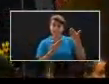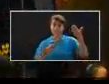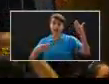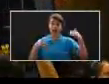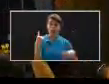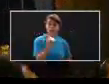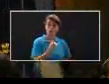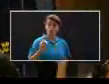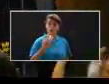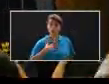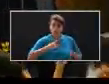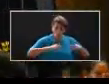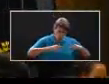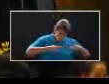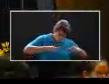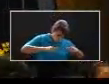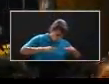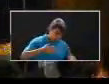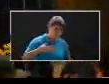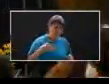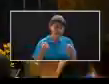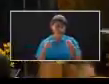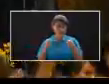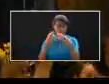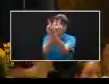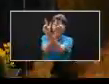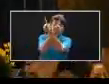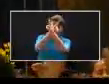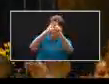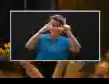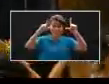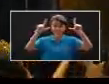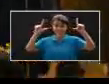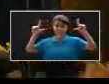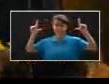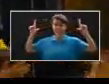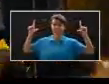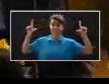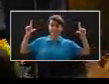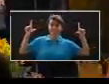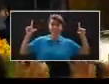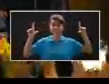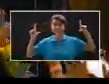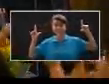Pues ha llevado todo mi dolor, me ha hecho libre.